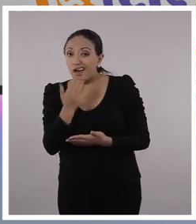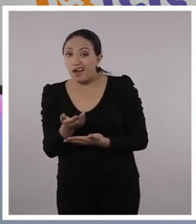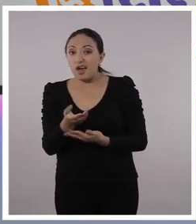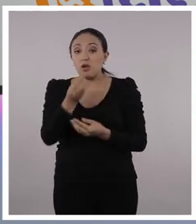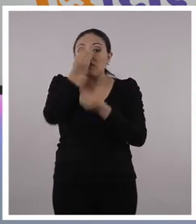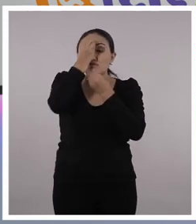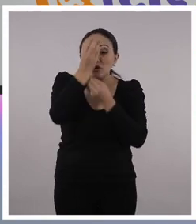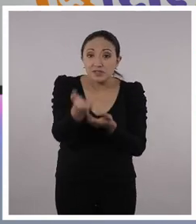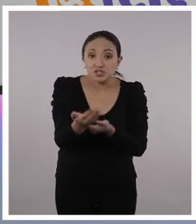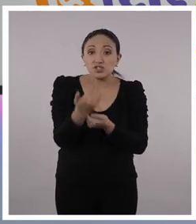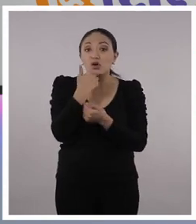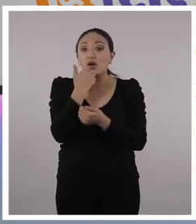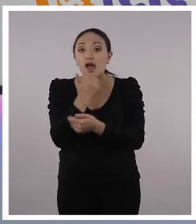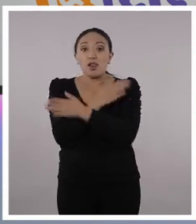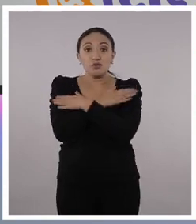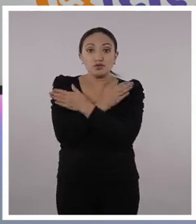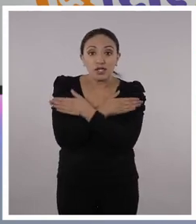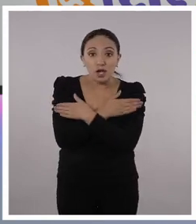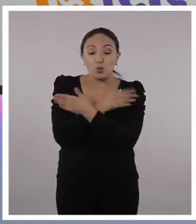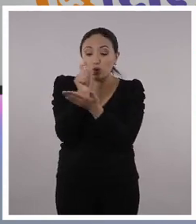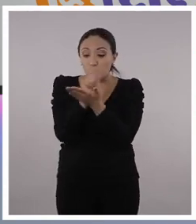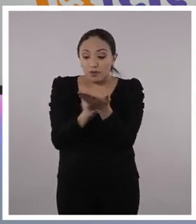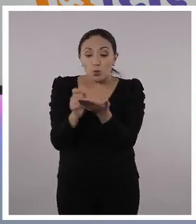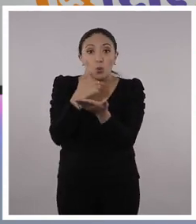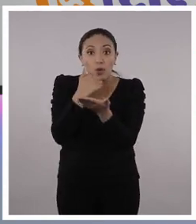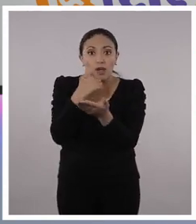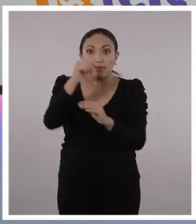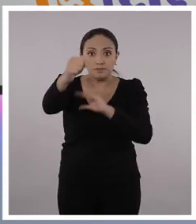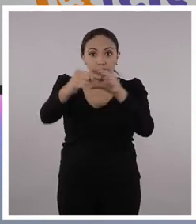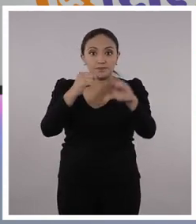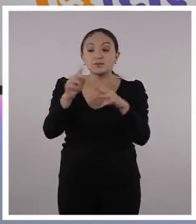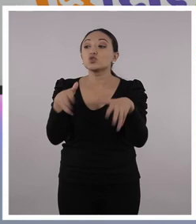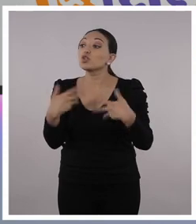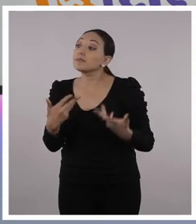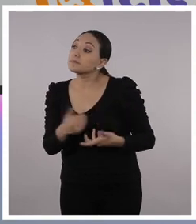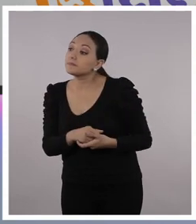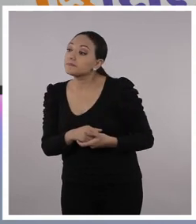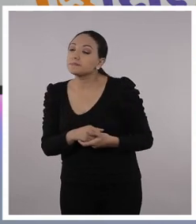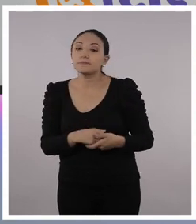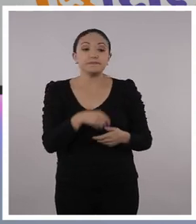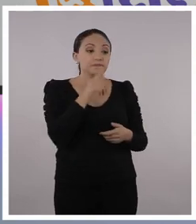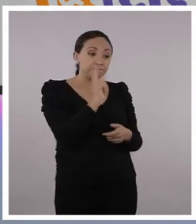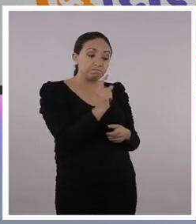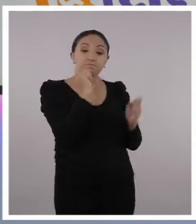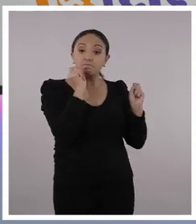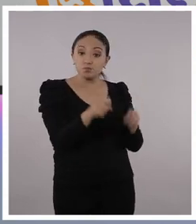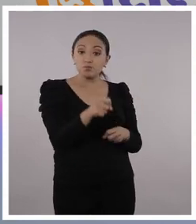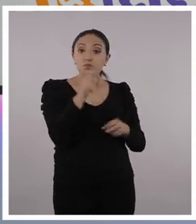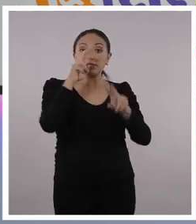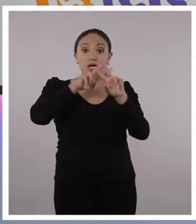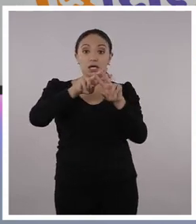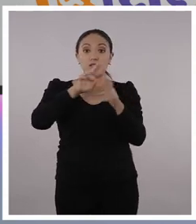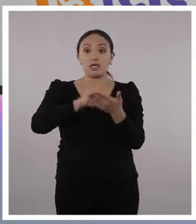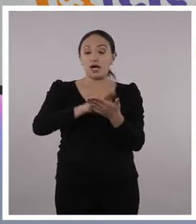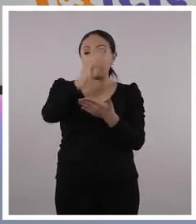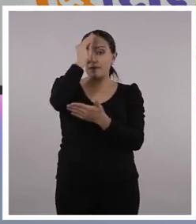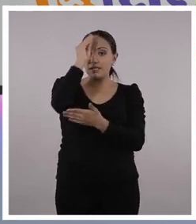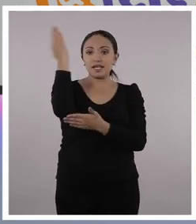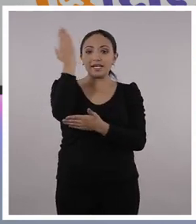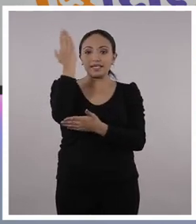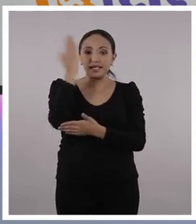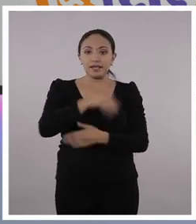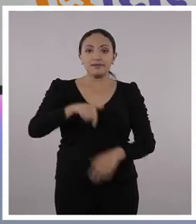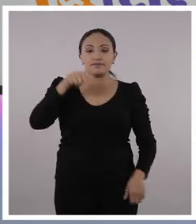algún comentario, enviarnos algún saludo, un dibujo, pueden enviarnos a donde, profe Monse. A nuestras redes sociales con el hashtag Educa.